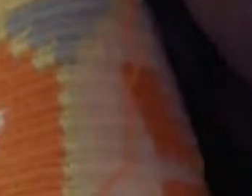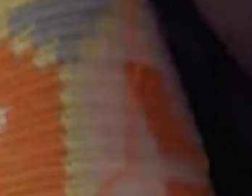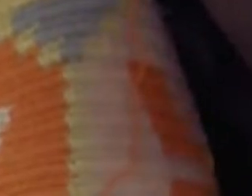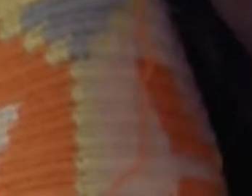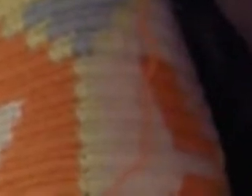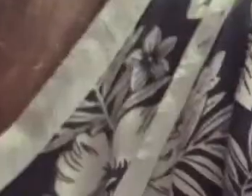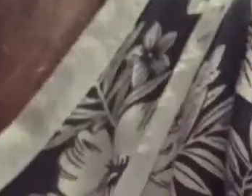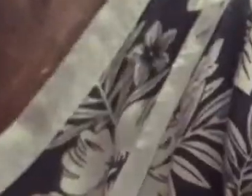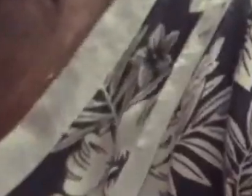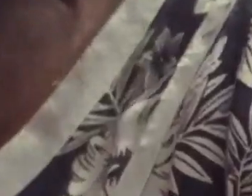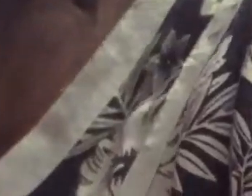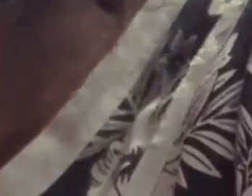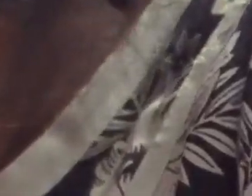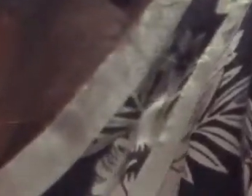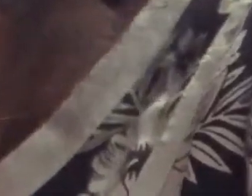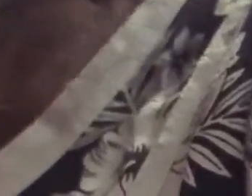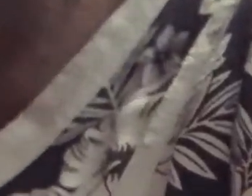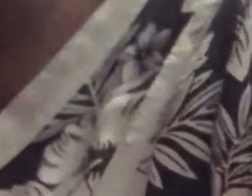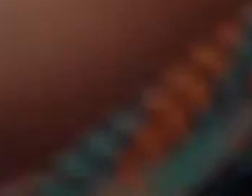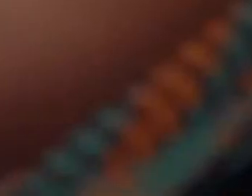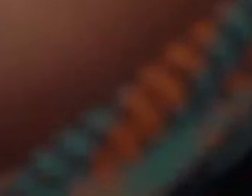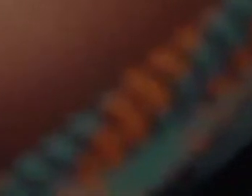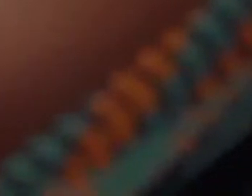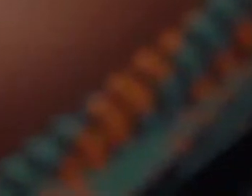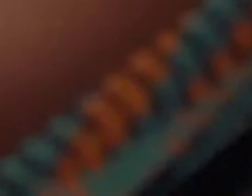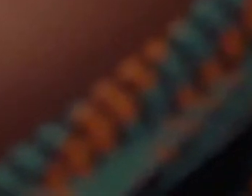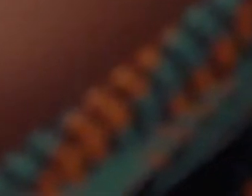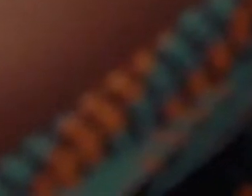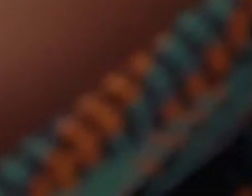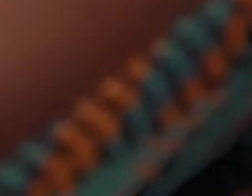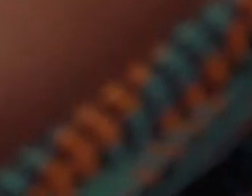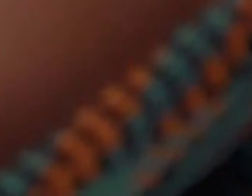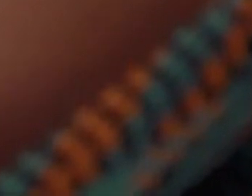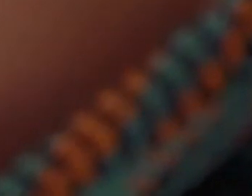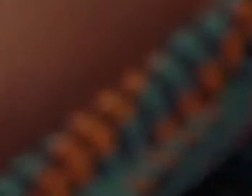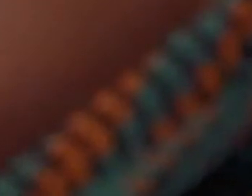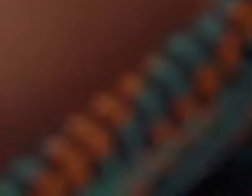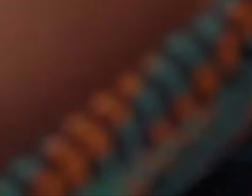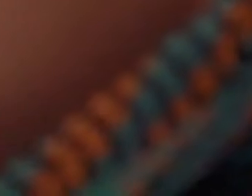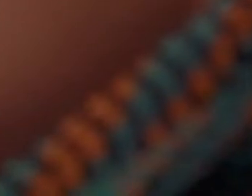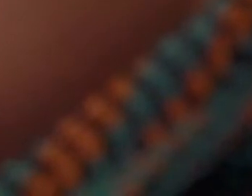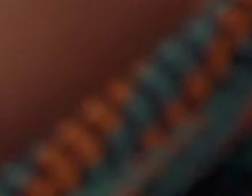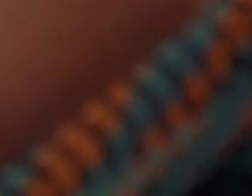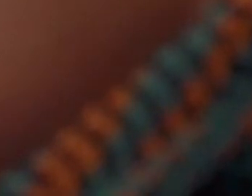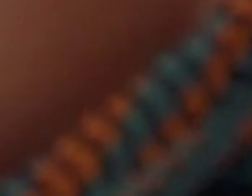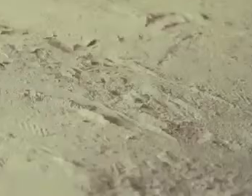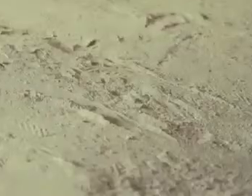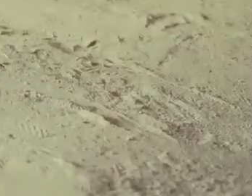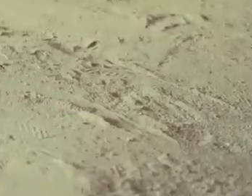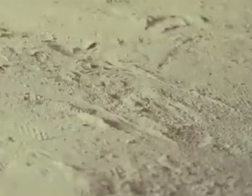los piaches, o sea, a los ausui, ausí y hierbatera para curar los síntomas y enfermedades que lo aquejan.